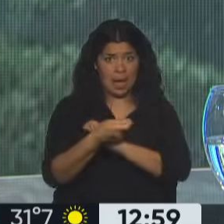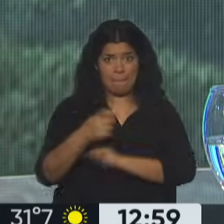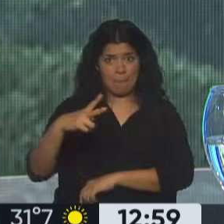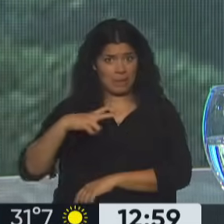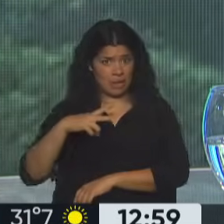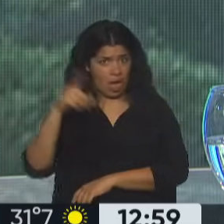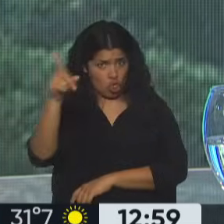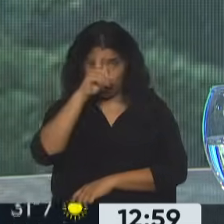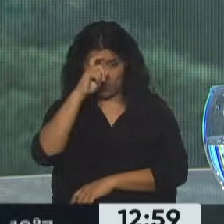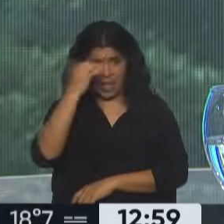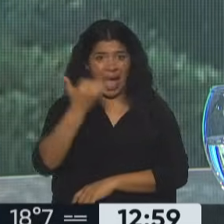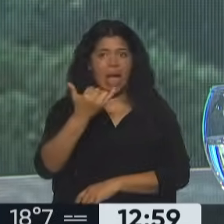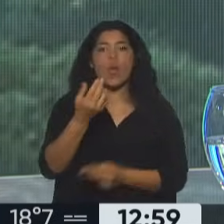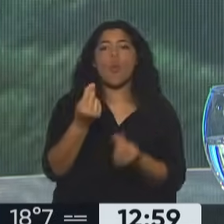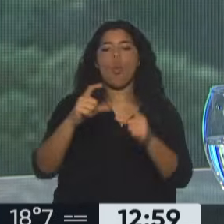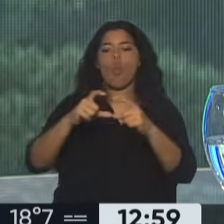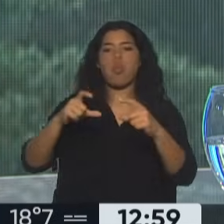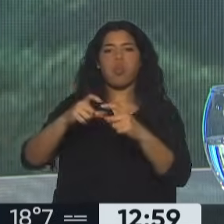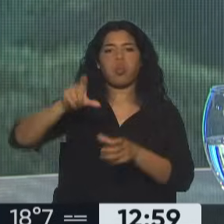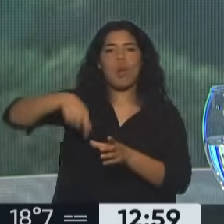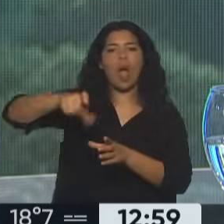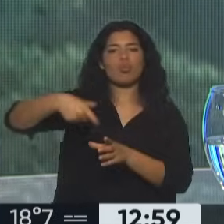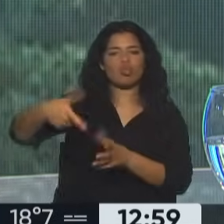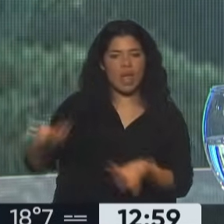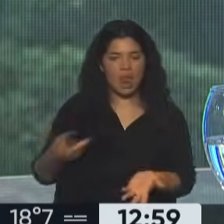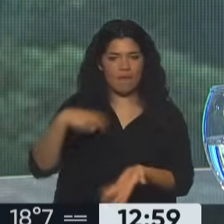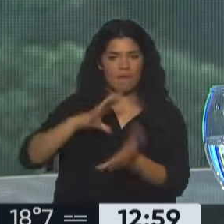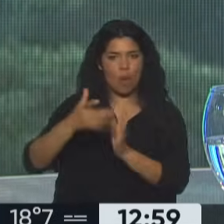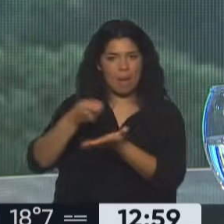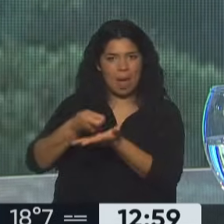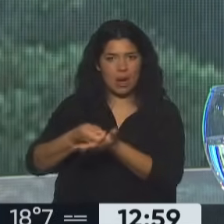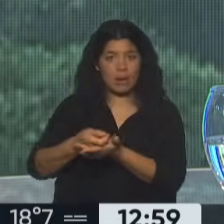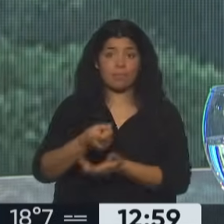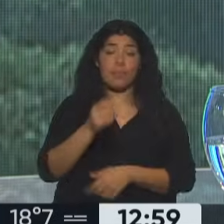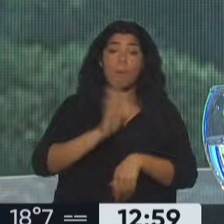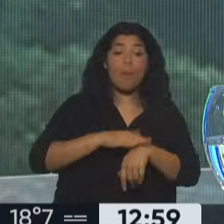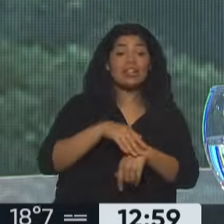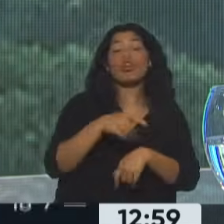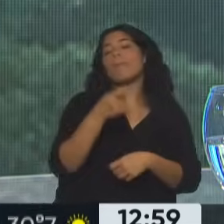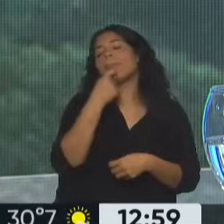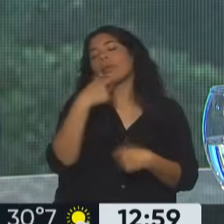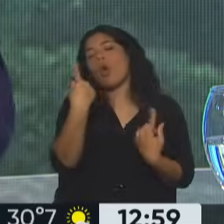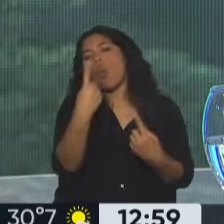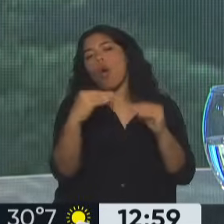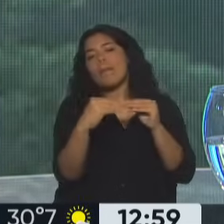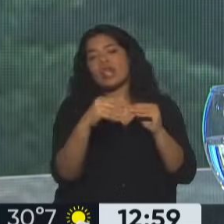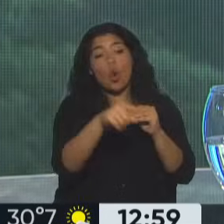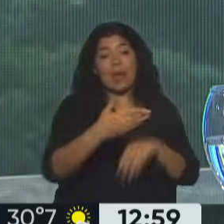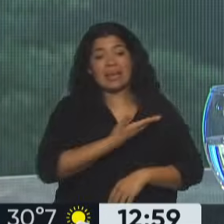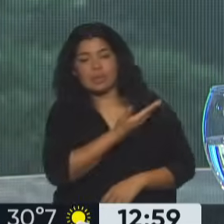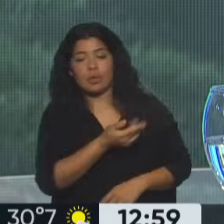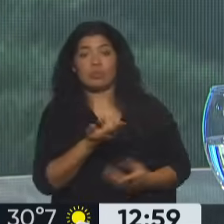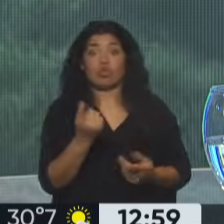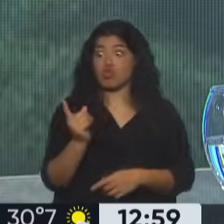cuando vos taxistante un compañero que yo lo conocía le gusta accidentaste hicimos la vaquita para que vos pueda Sí eso está bien el sindicato